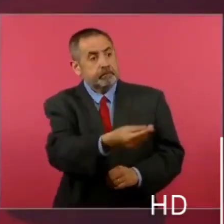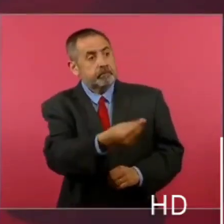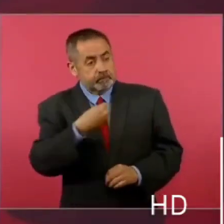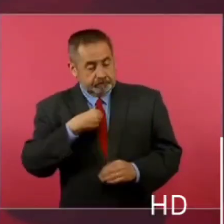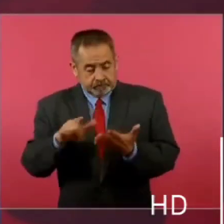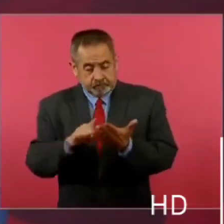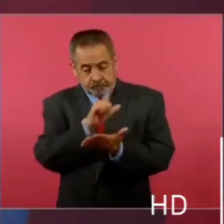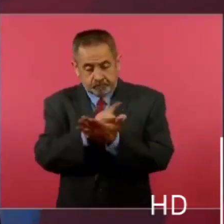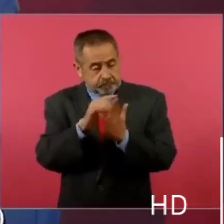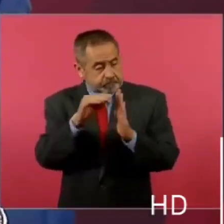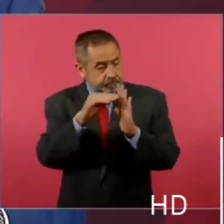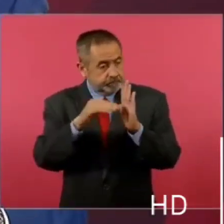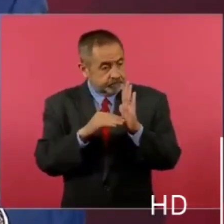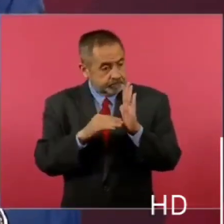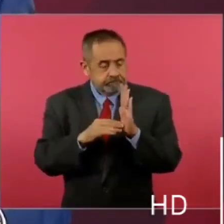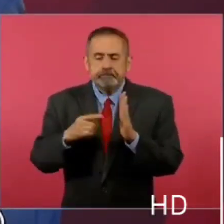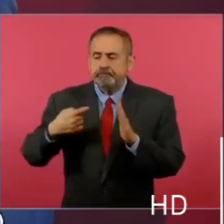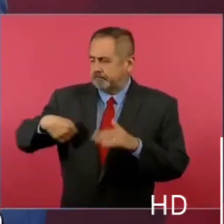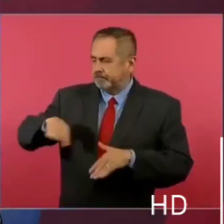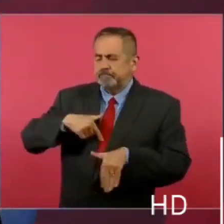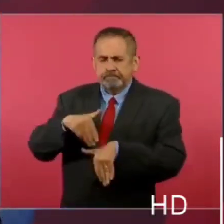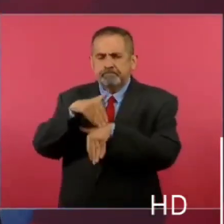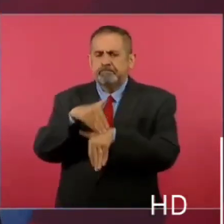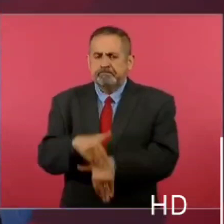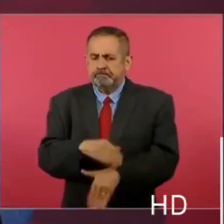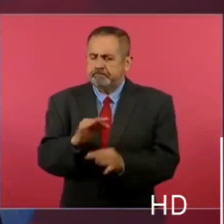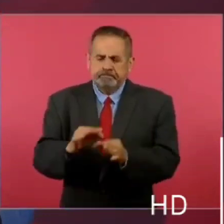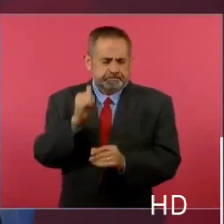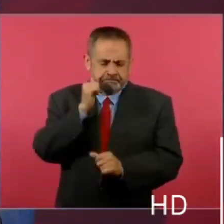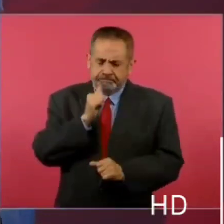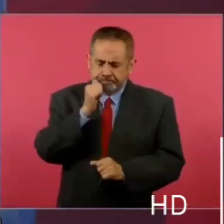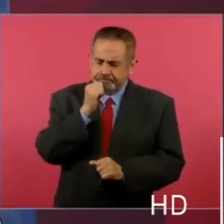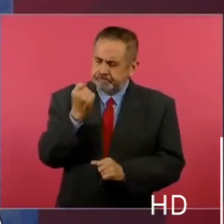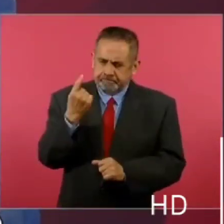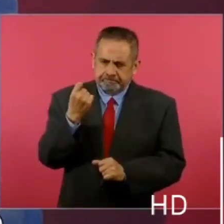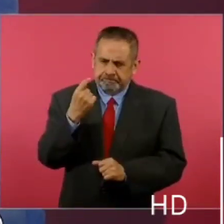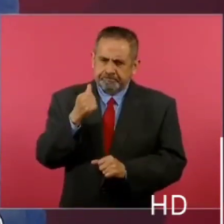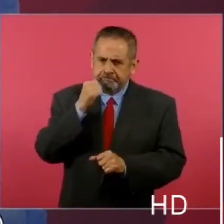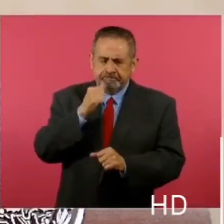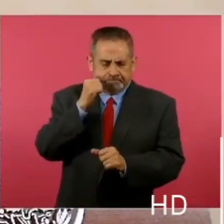ordenamientos legales, como siempre lo hacemos, y con las